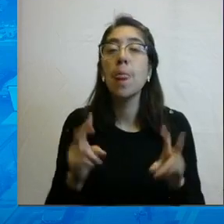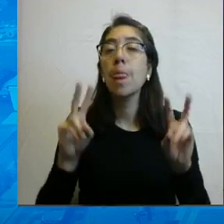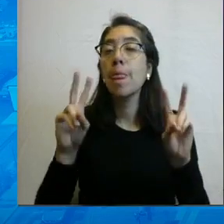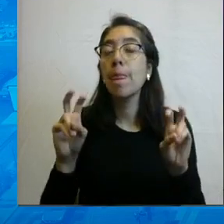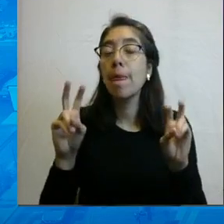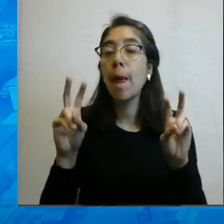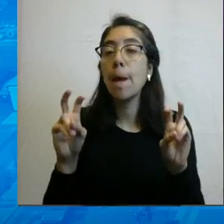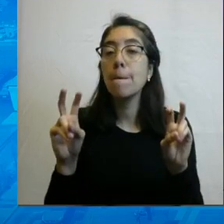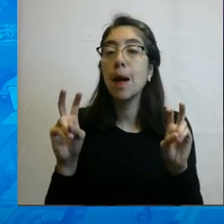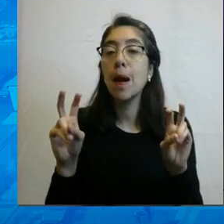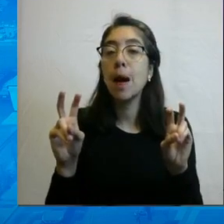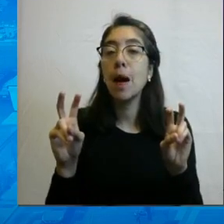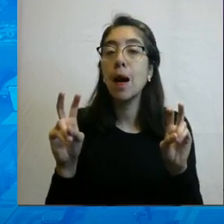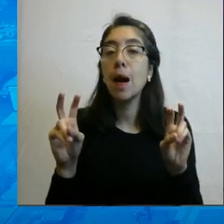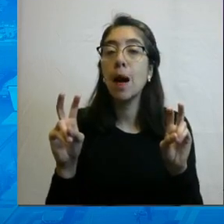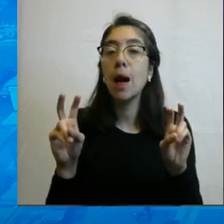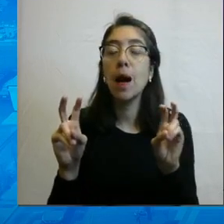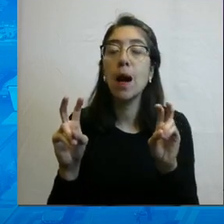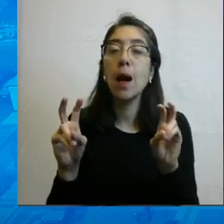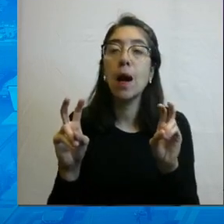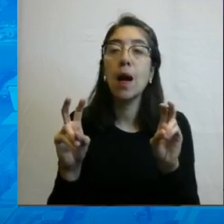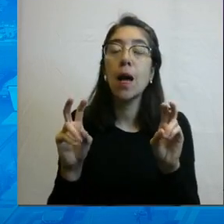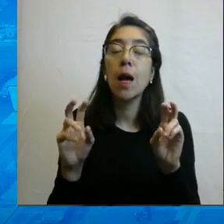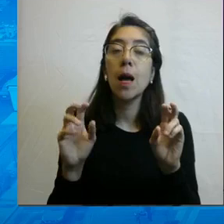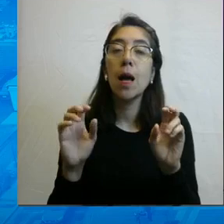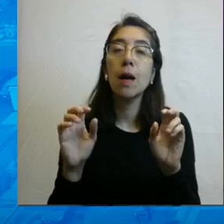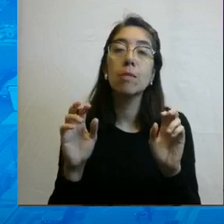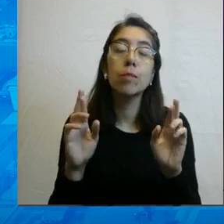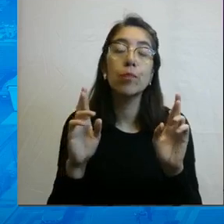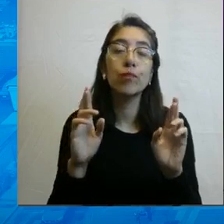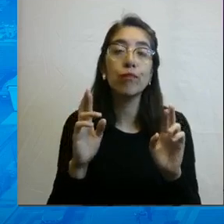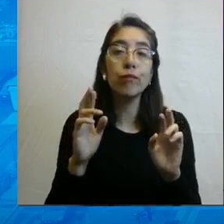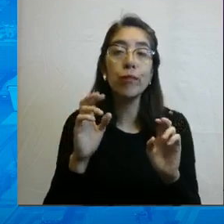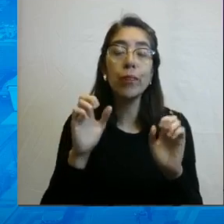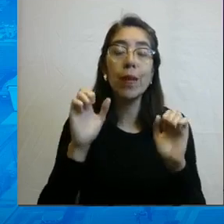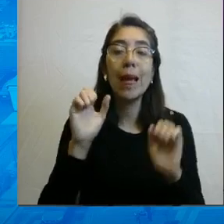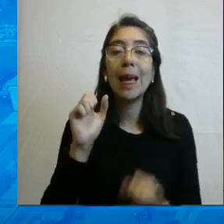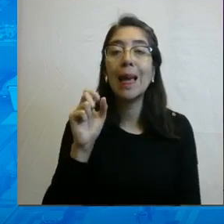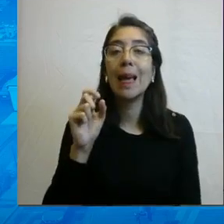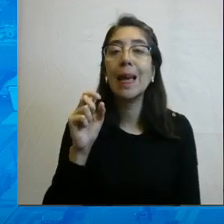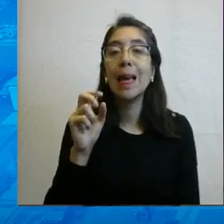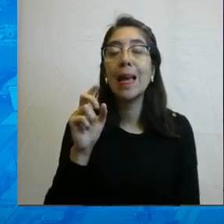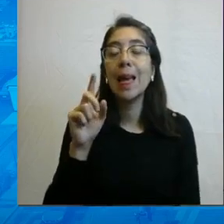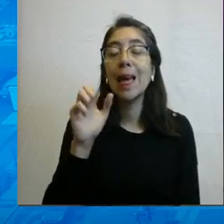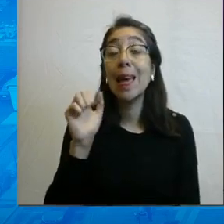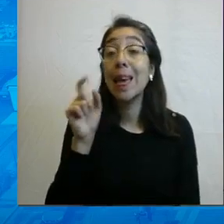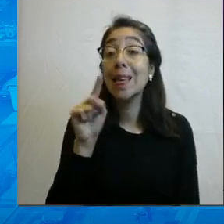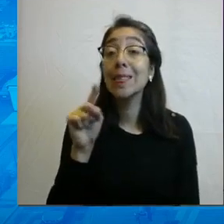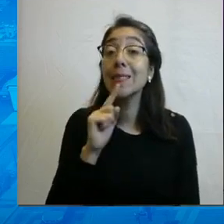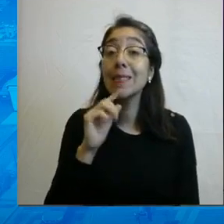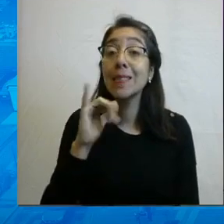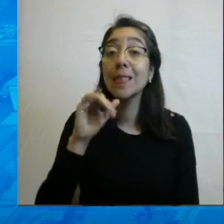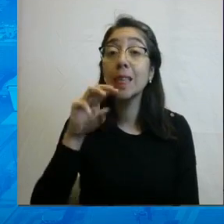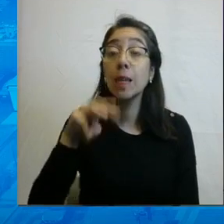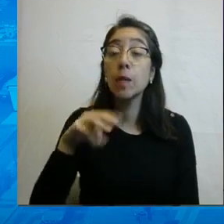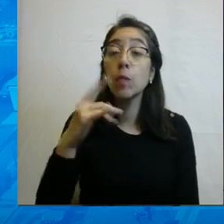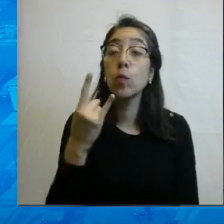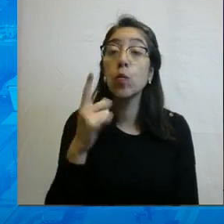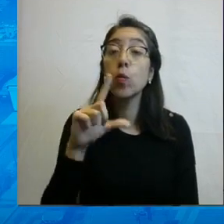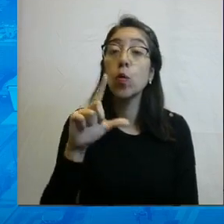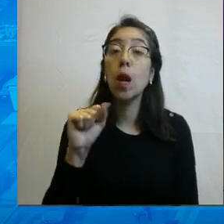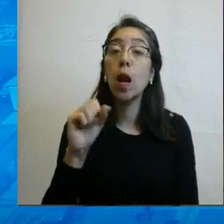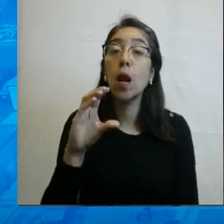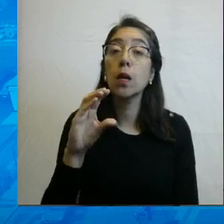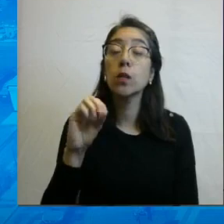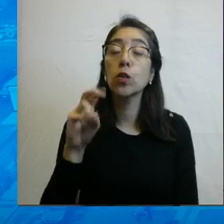de la Fundación Educativa Creatividad y Aprendizaje e Innovación, CAI. Se va a ejecutar en la Escuela San Miguel y tiene que ver con un aporte que a su